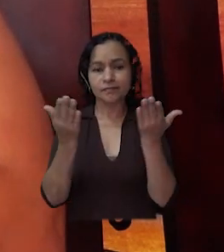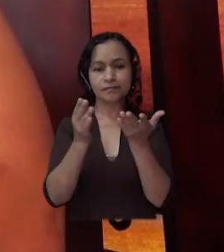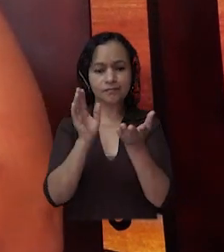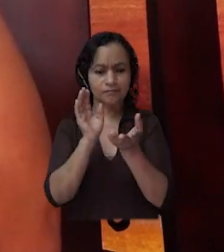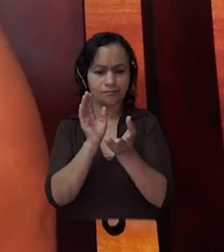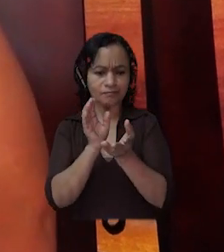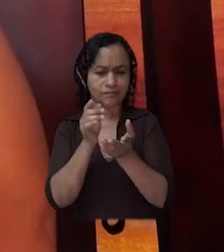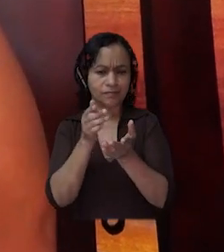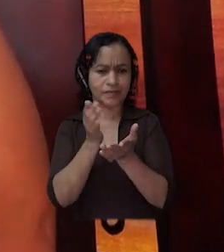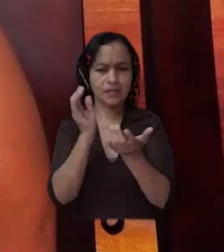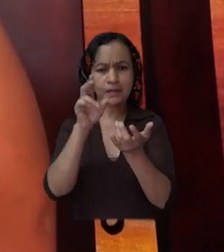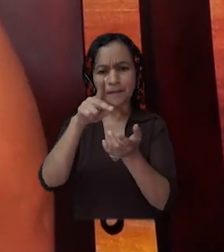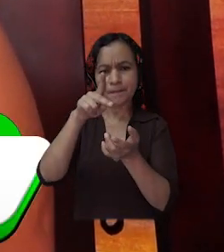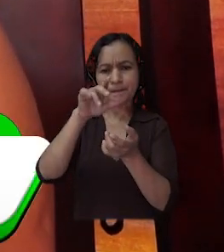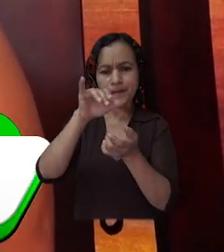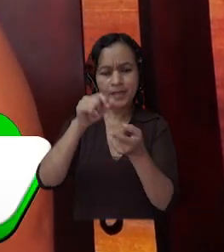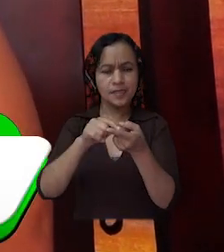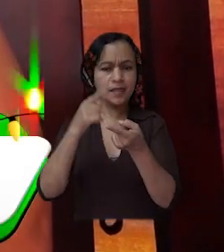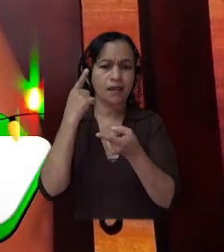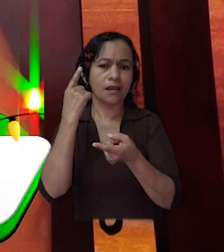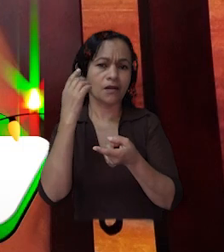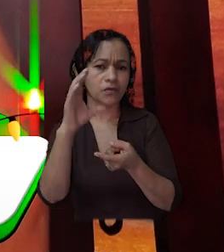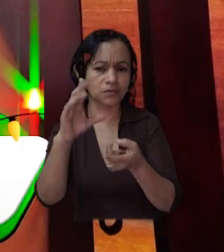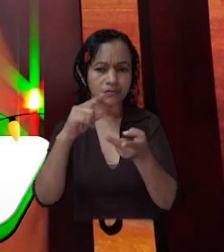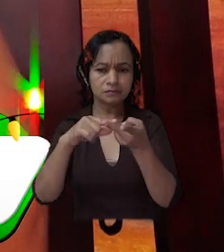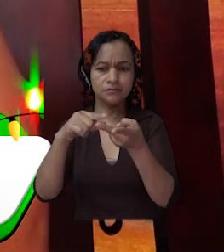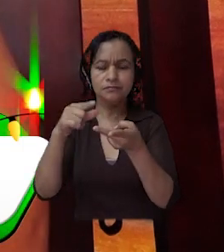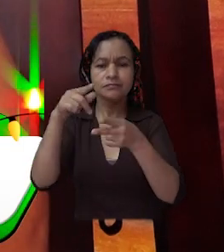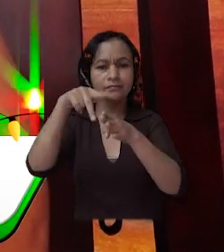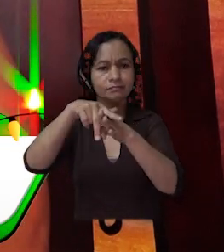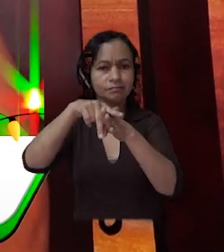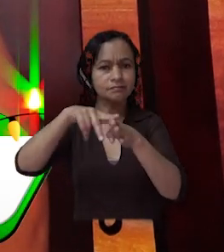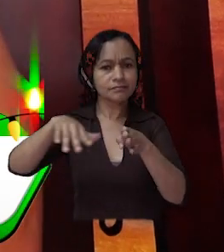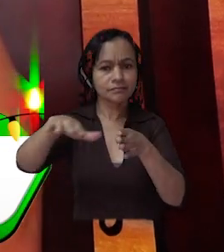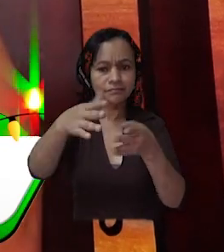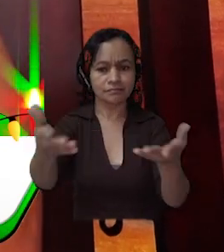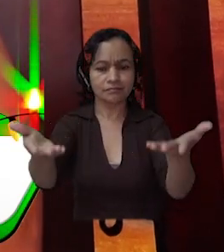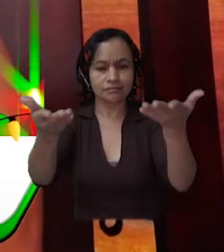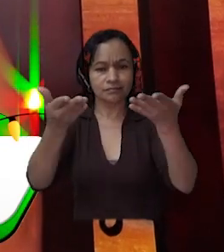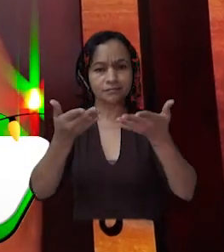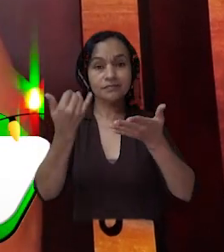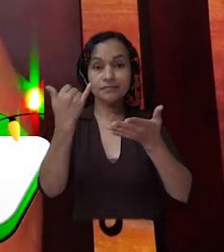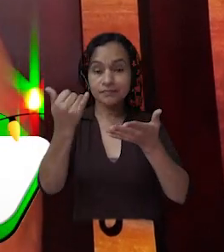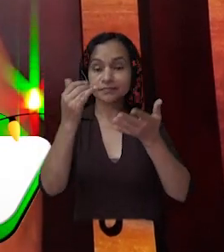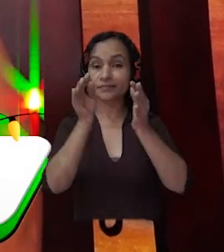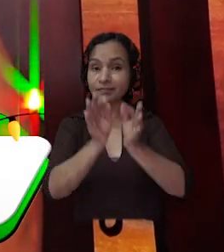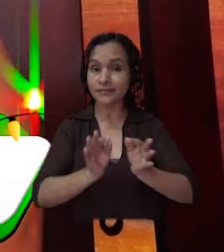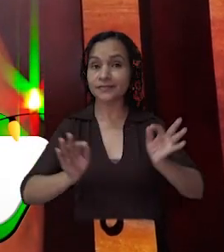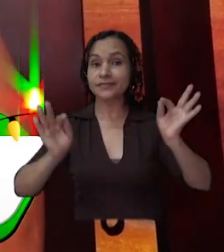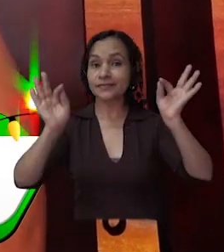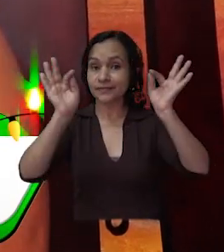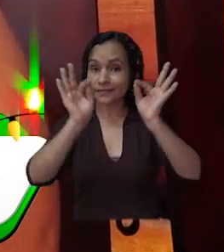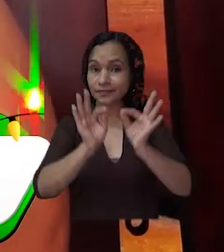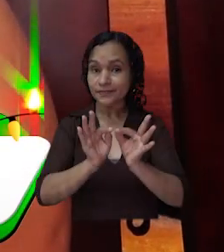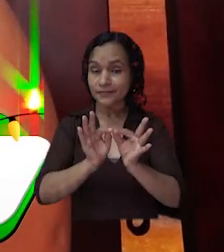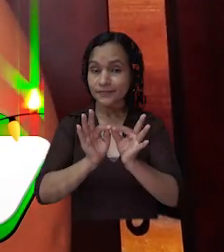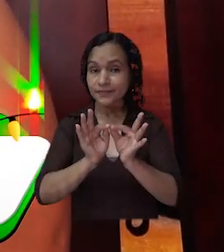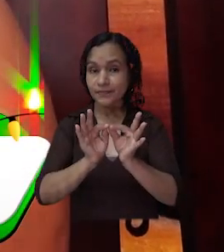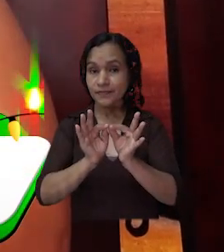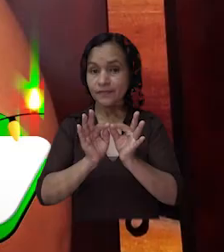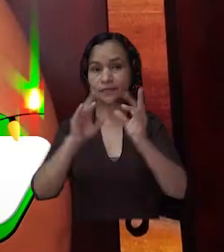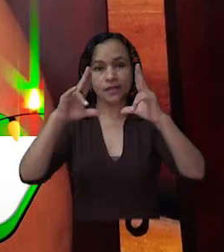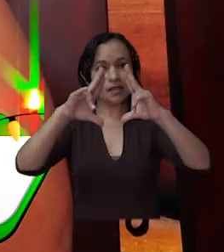concha, pacallita, entonces es campesina. Sí, es muy importante que a